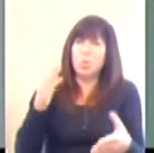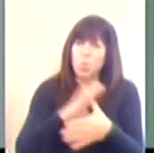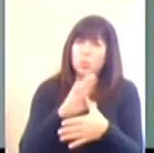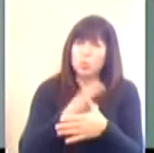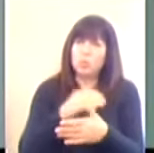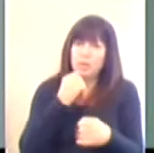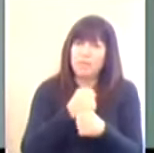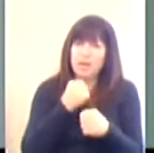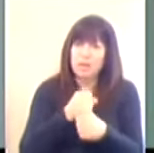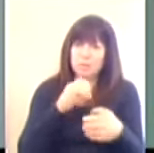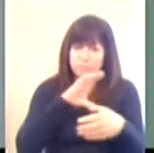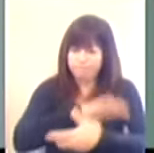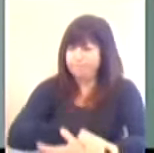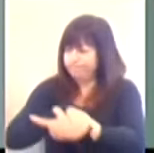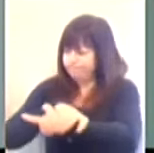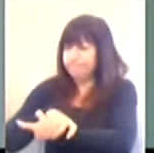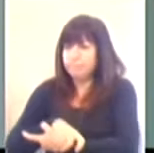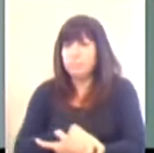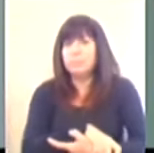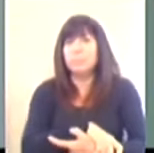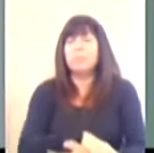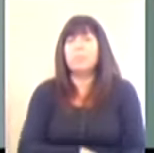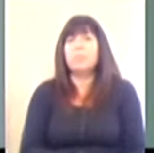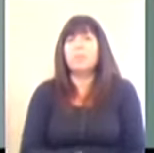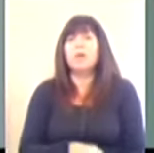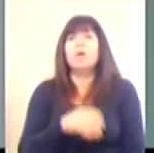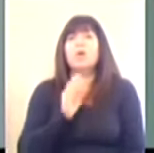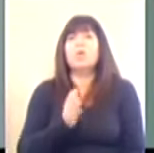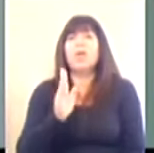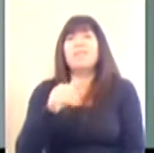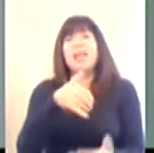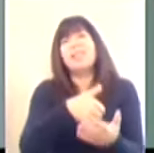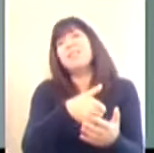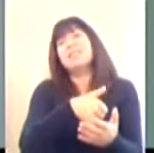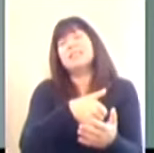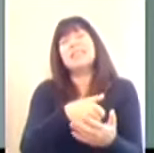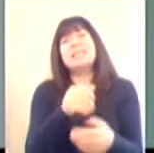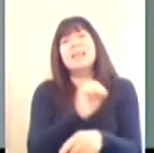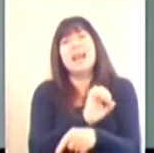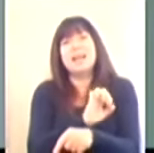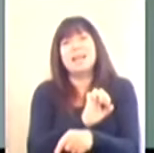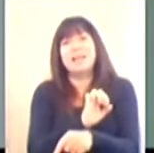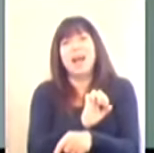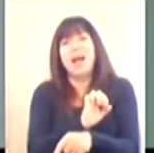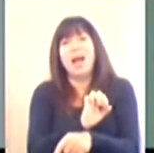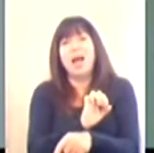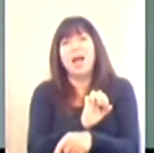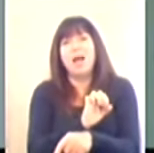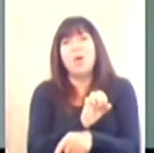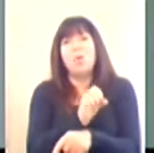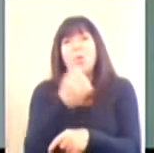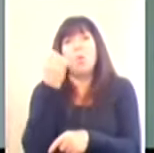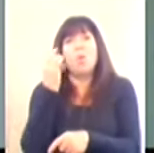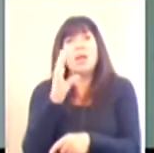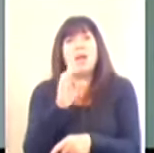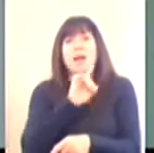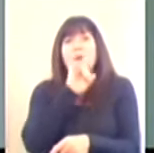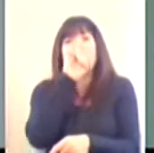central. Todavía la eficiencia energética, diríamos, irónicamente, es un